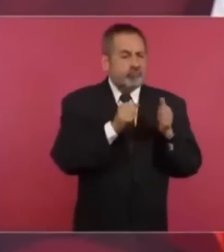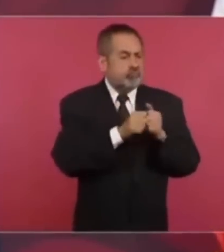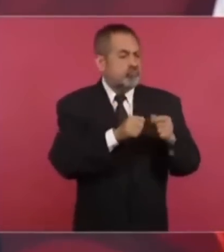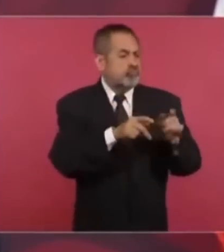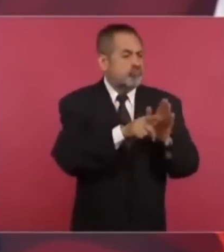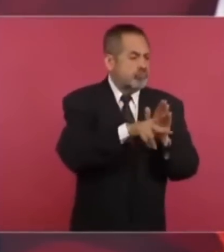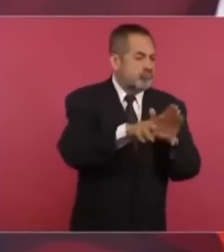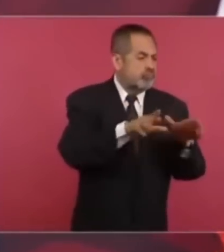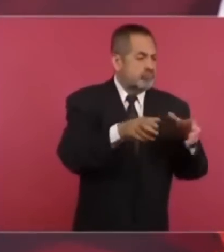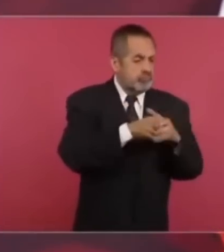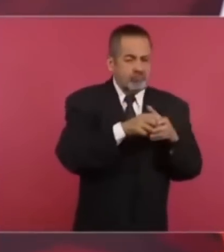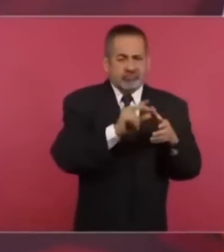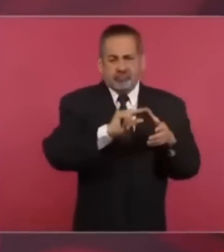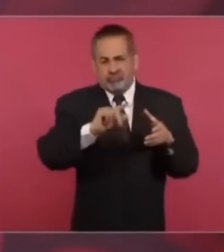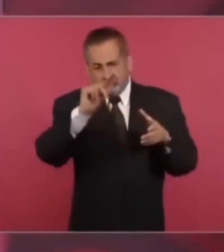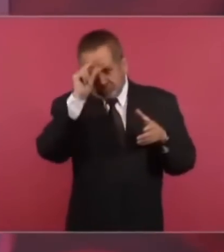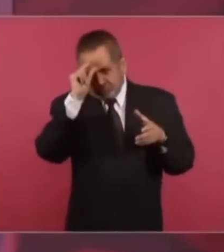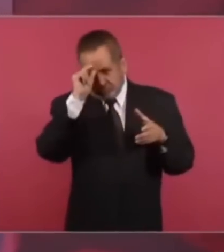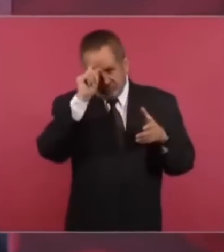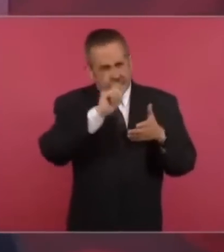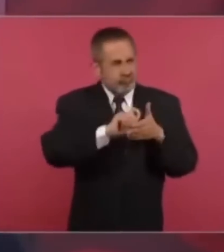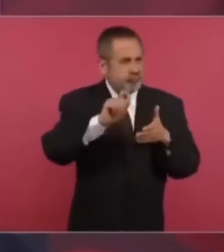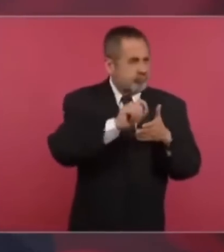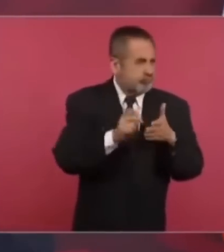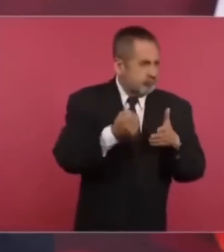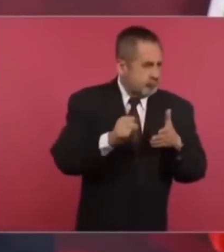periodistas, intelectuales,